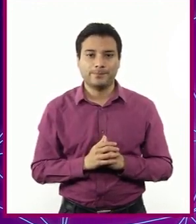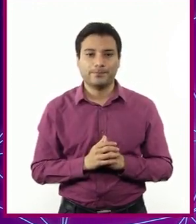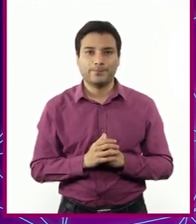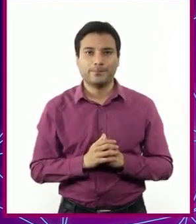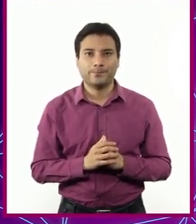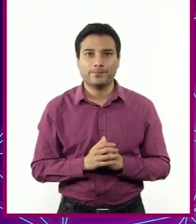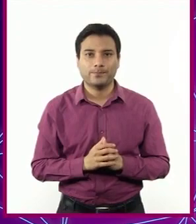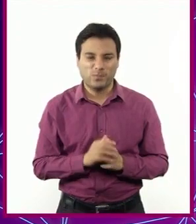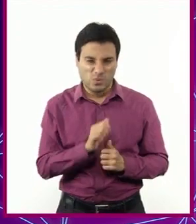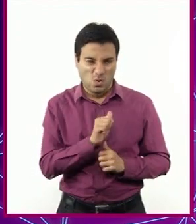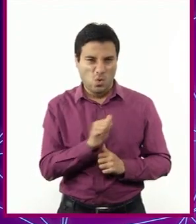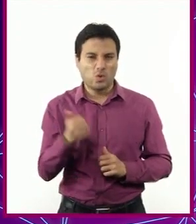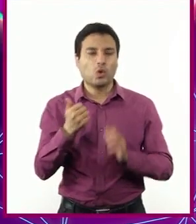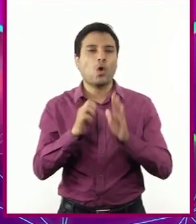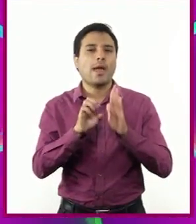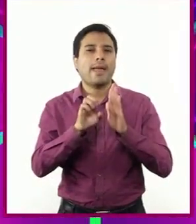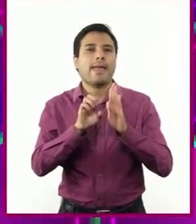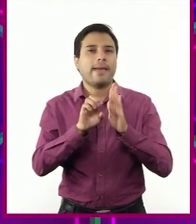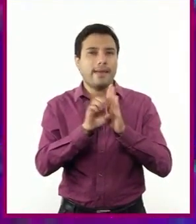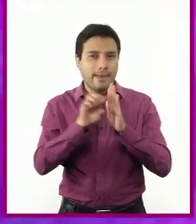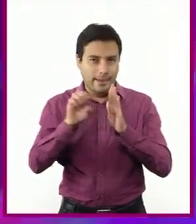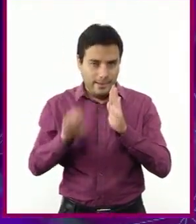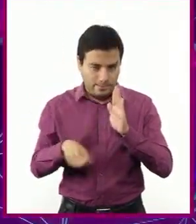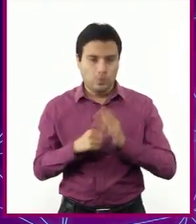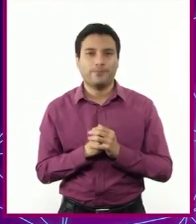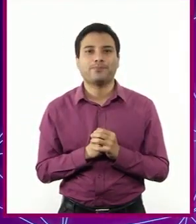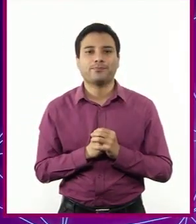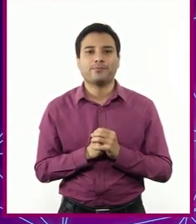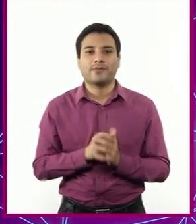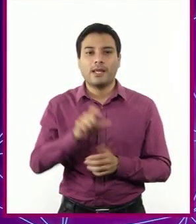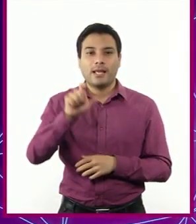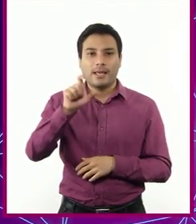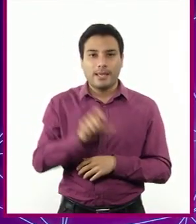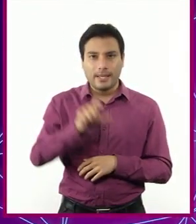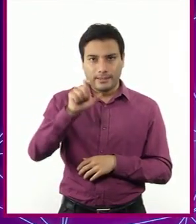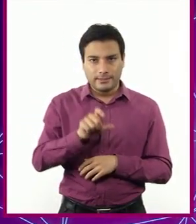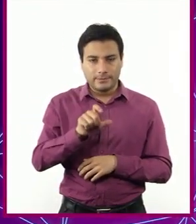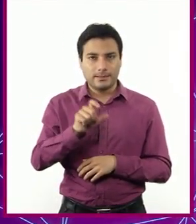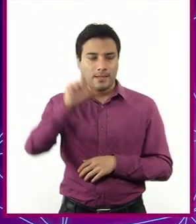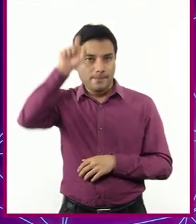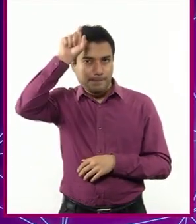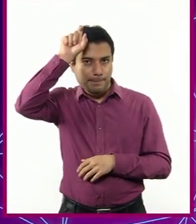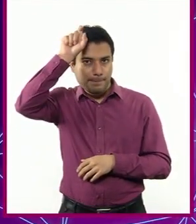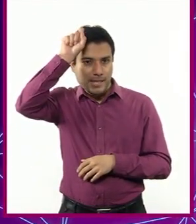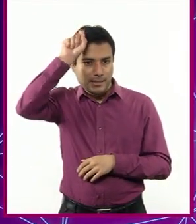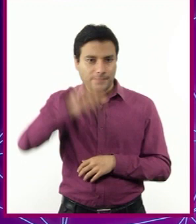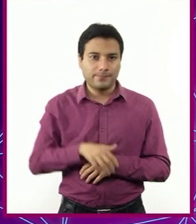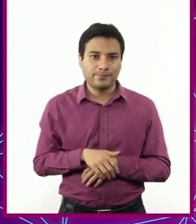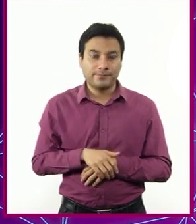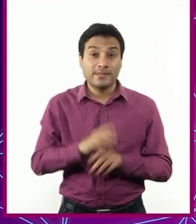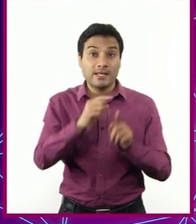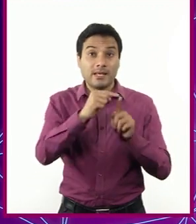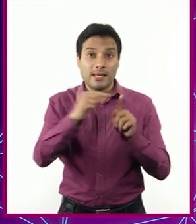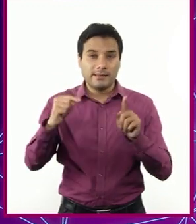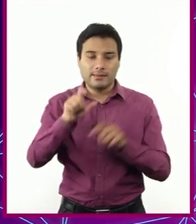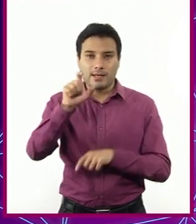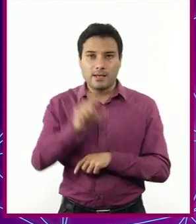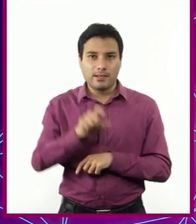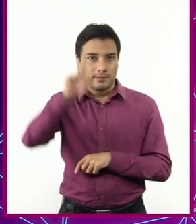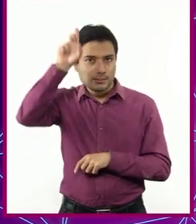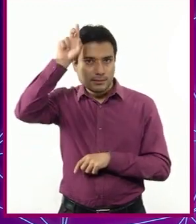Resolvamos este otro ejercicio juntos. X elevado a la 20 entre X elevado a la